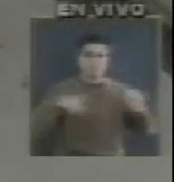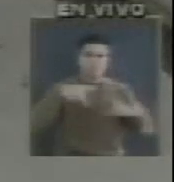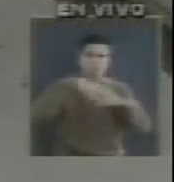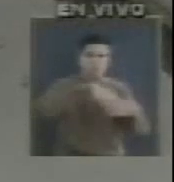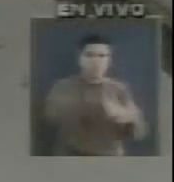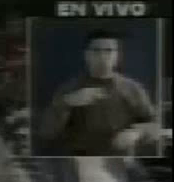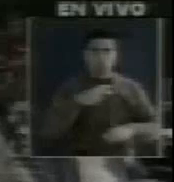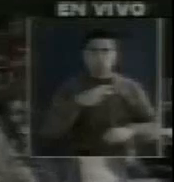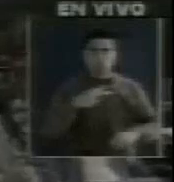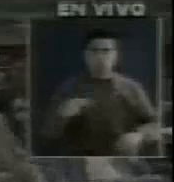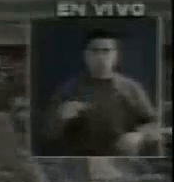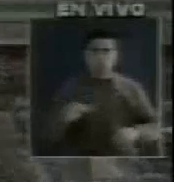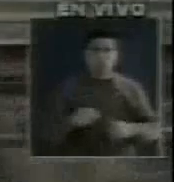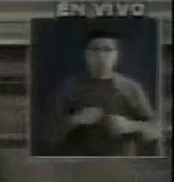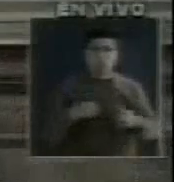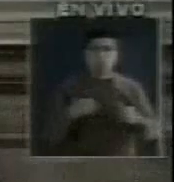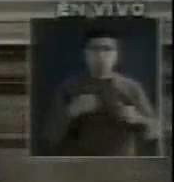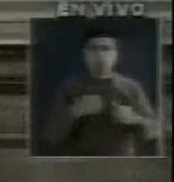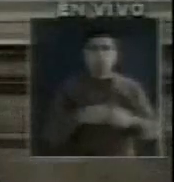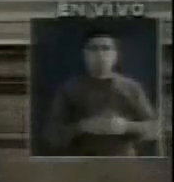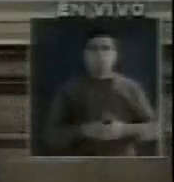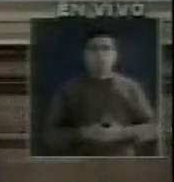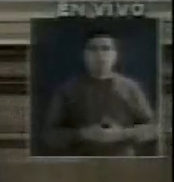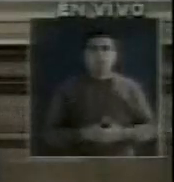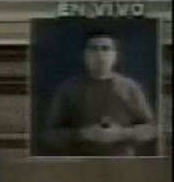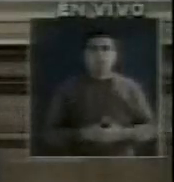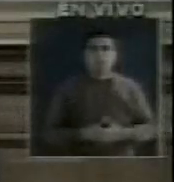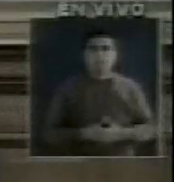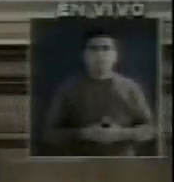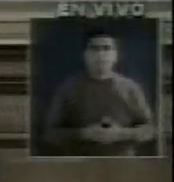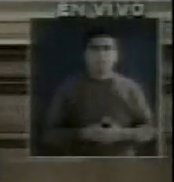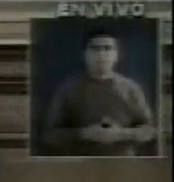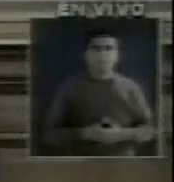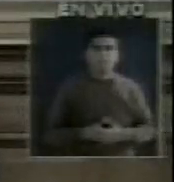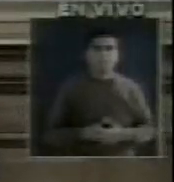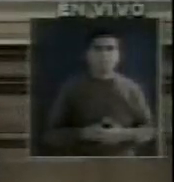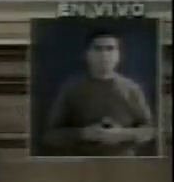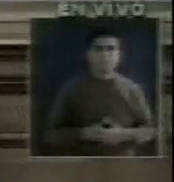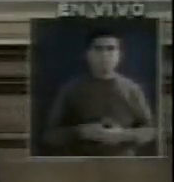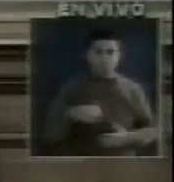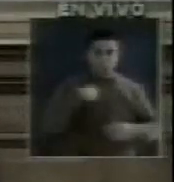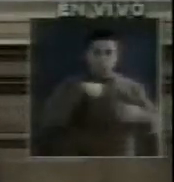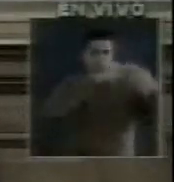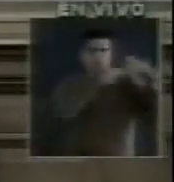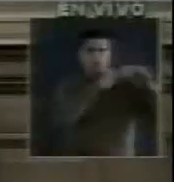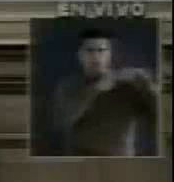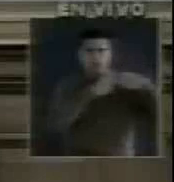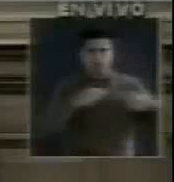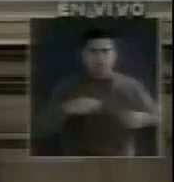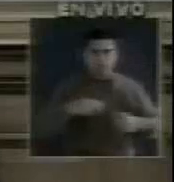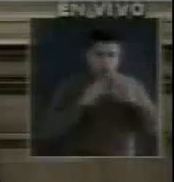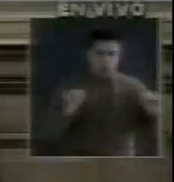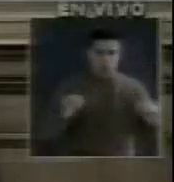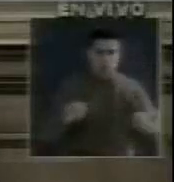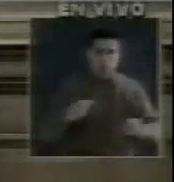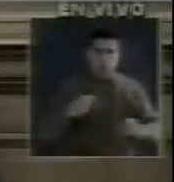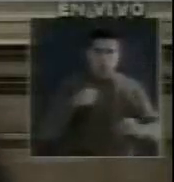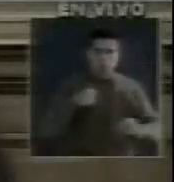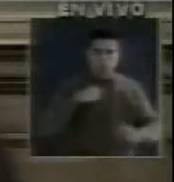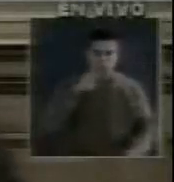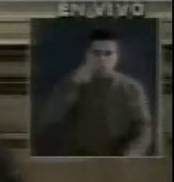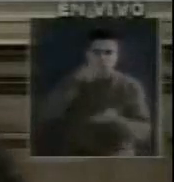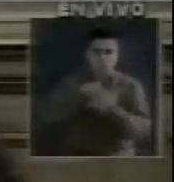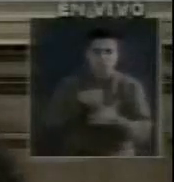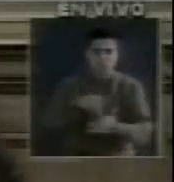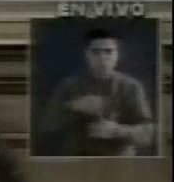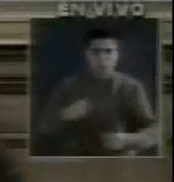humillaciones. ¡Ya no! Yo no soy de las que tira la piedra y esconde la mano. Yo asumo las responsabilidades. Me pondré a la cabeza